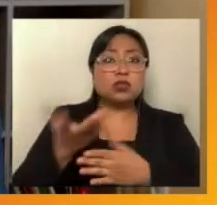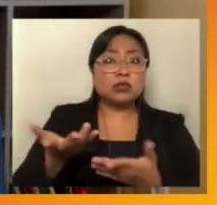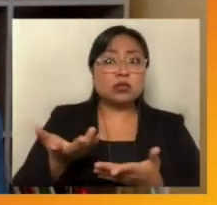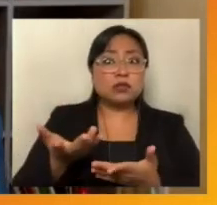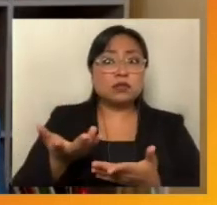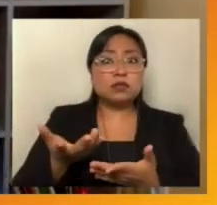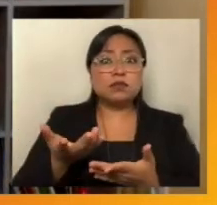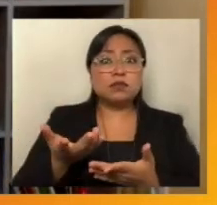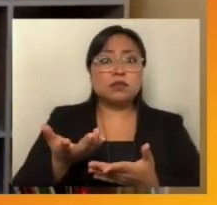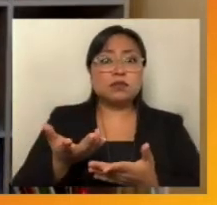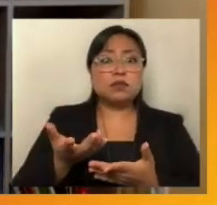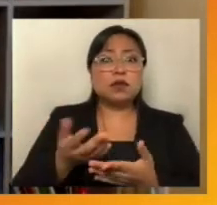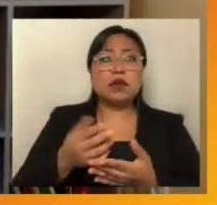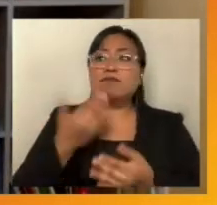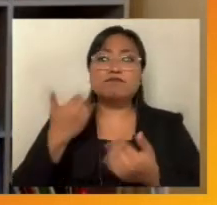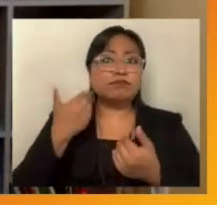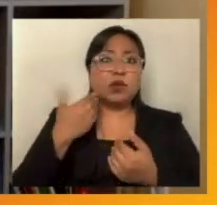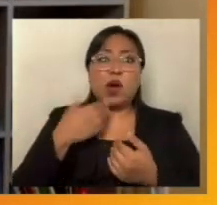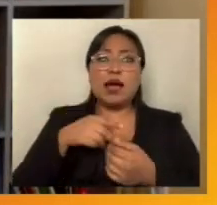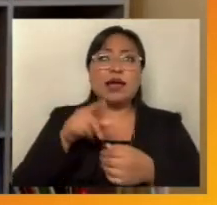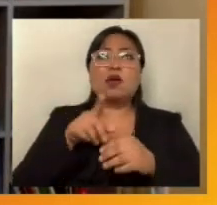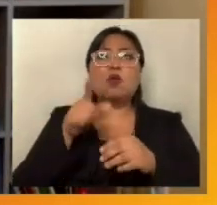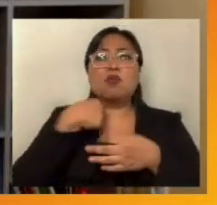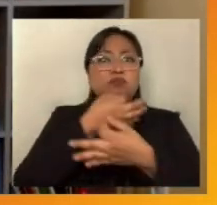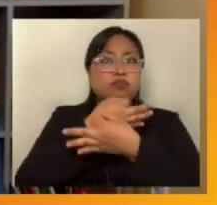entonces no tendrías que publicar.